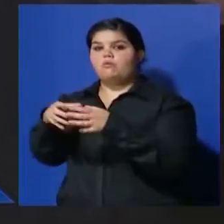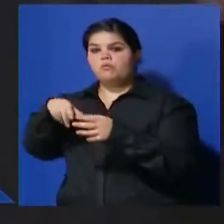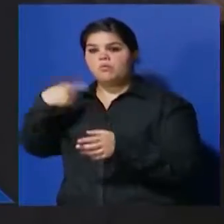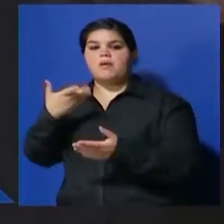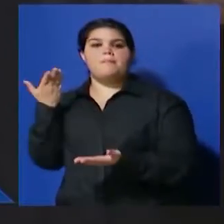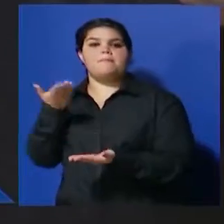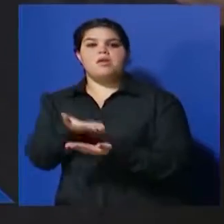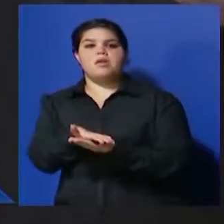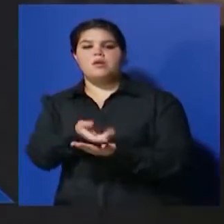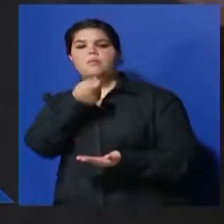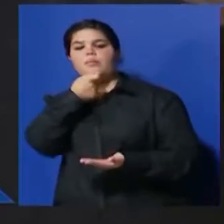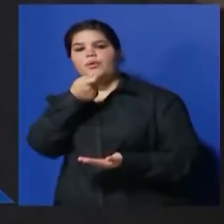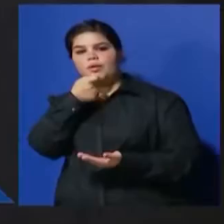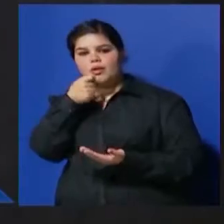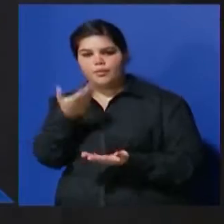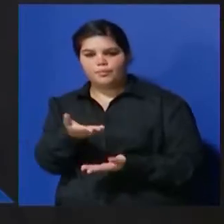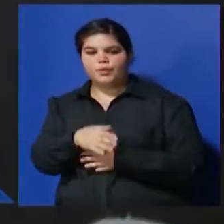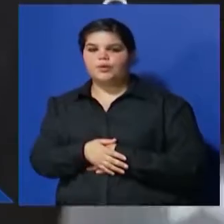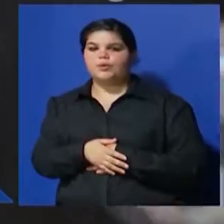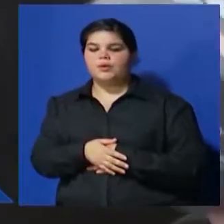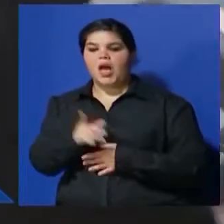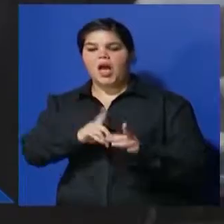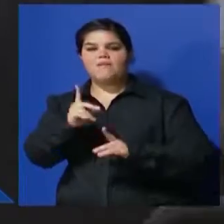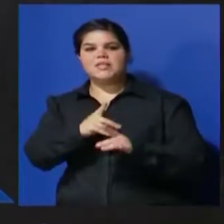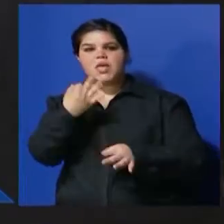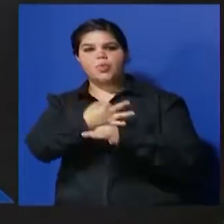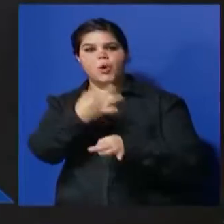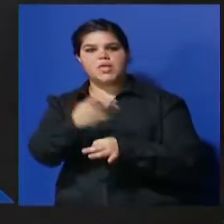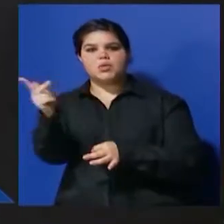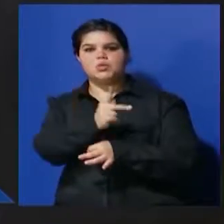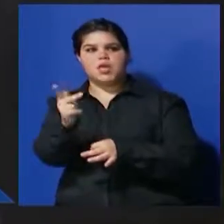que ha habido instancias de, por ejemplo, poner educación sexual en las escuelas,